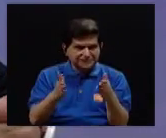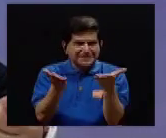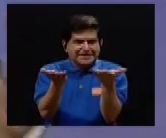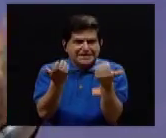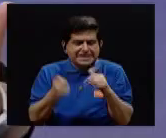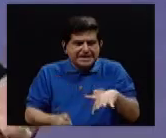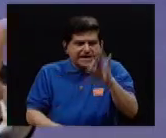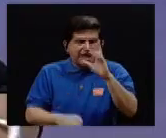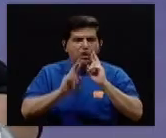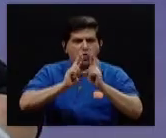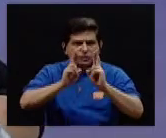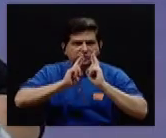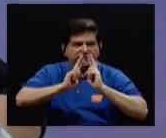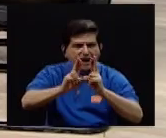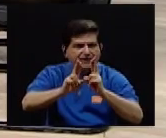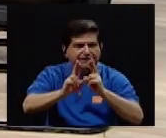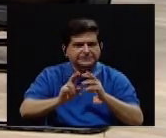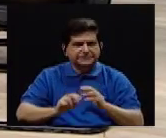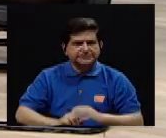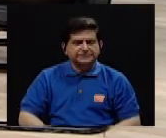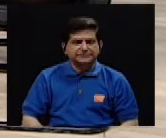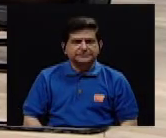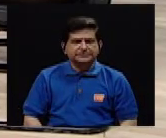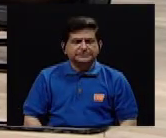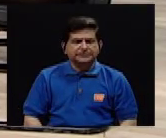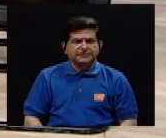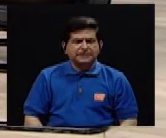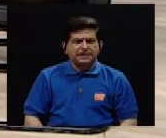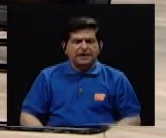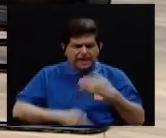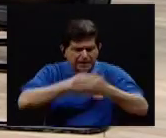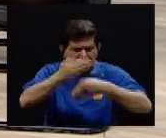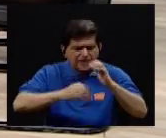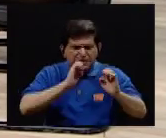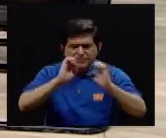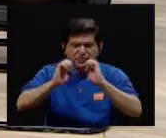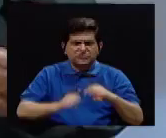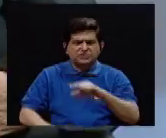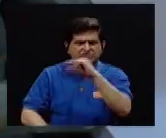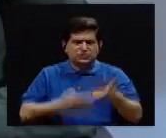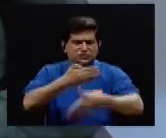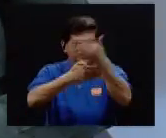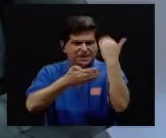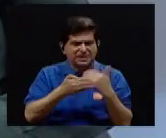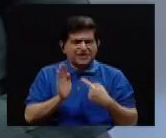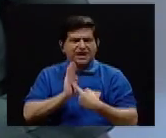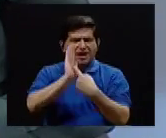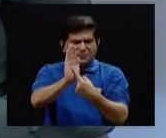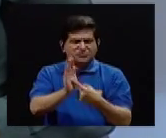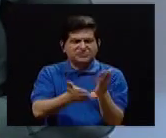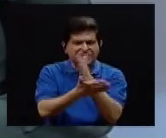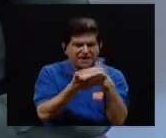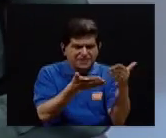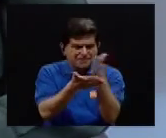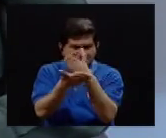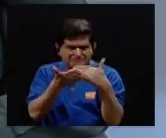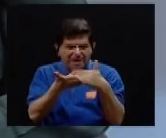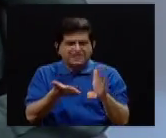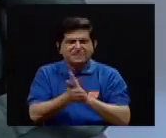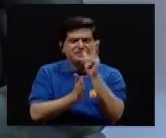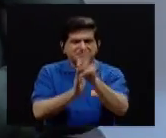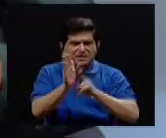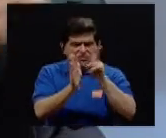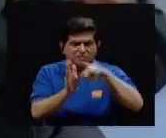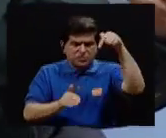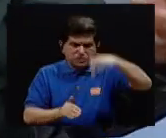más. Que quiere encontrar respuestas. A lo largo de la entrevista que sostuvimos la semana pasada cuando presentamos los fragmentos